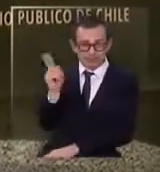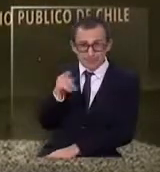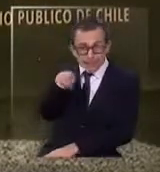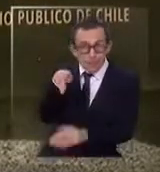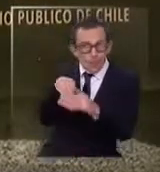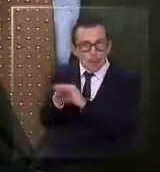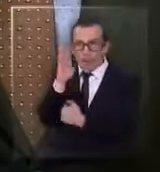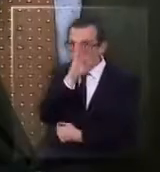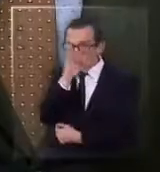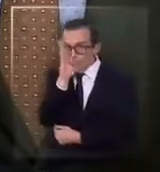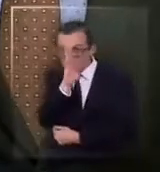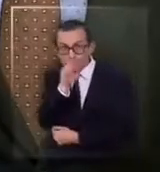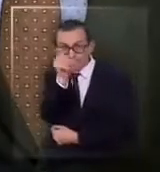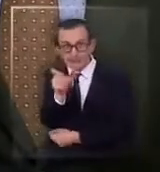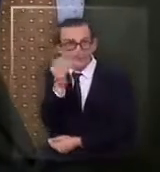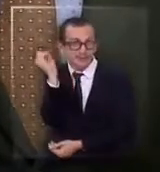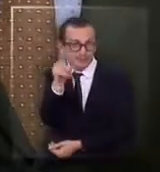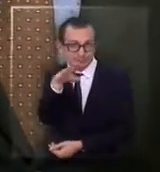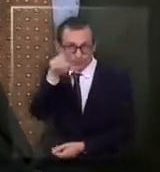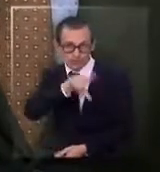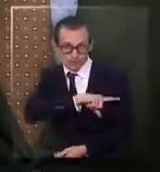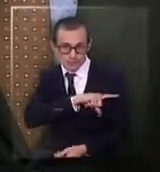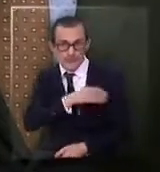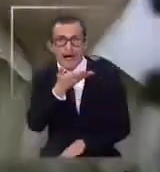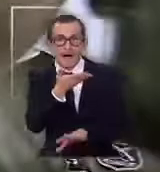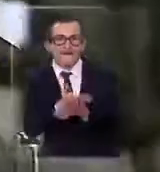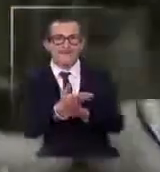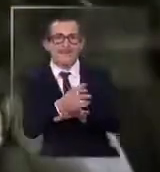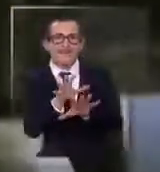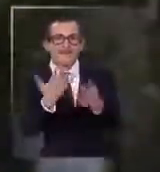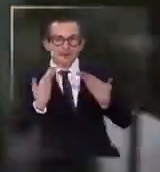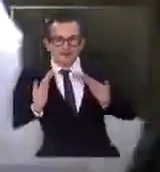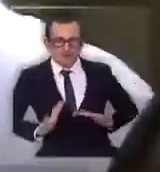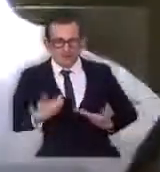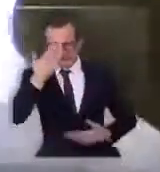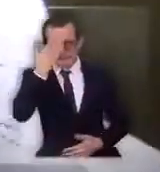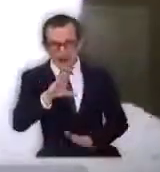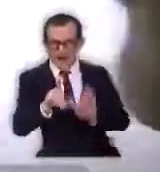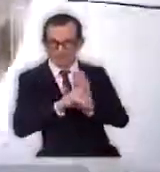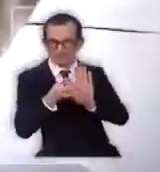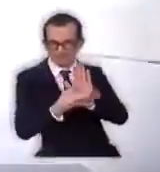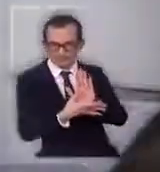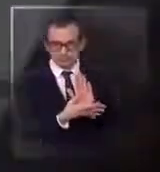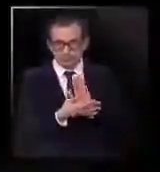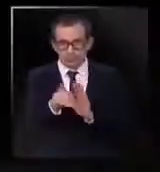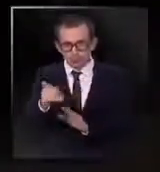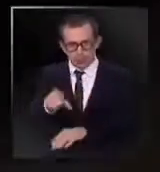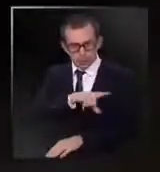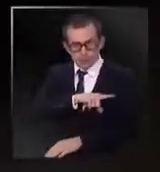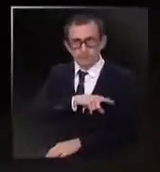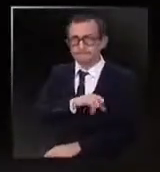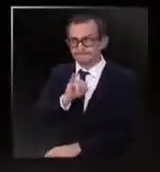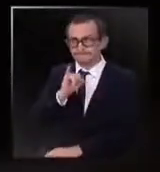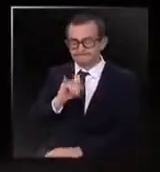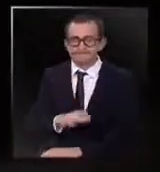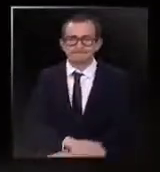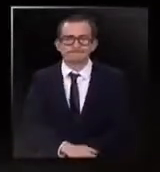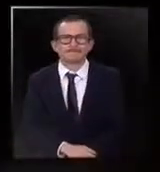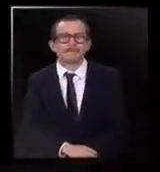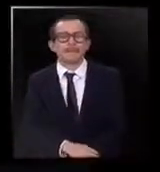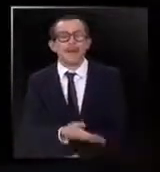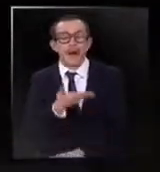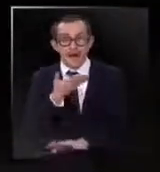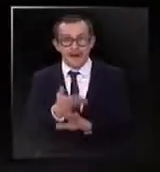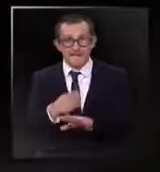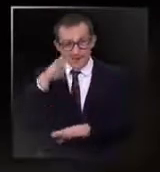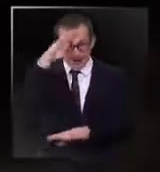ocultos por los imputados. Conductas abusivas e ilícitas. ¿Muy dolido por todo esto? Por supuesto que sí, por supuesto que sí. Uniformados de baja